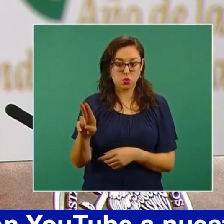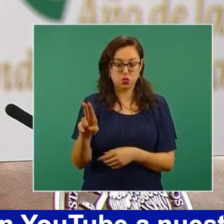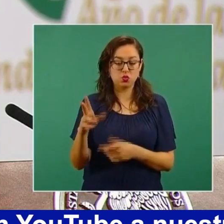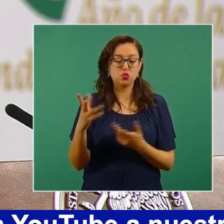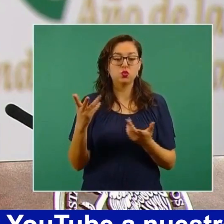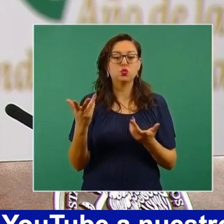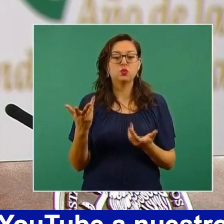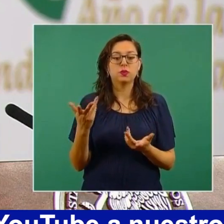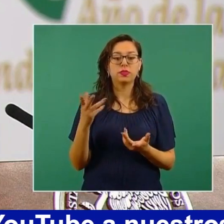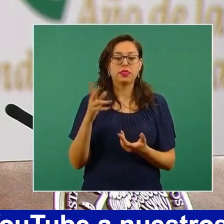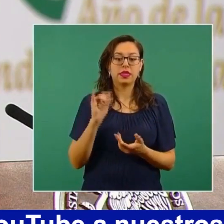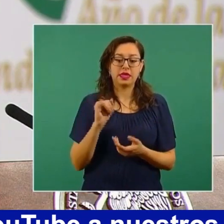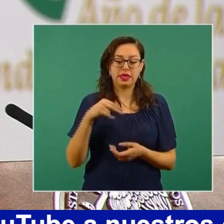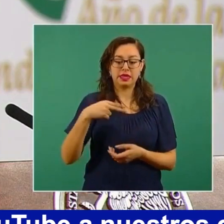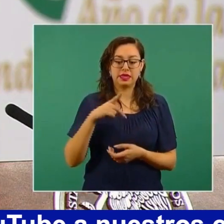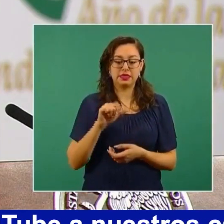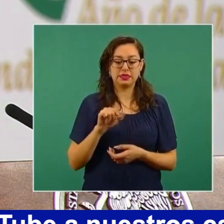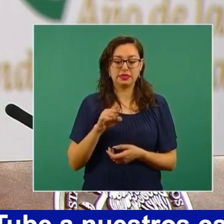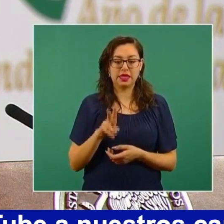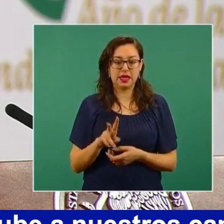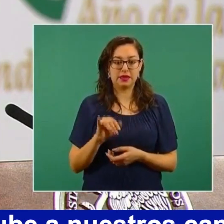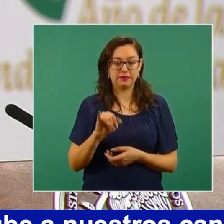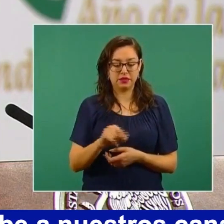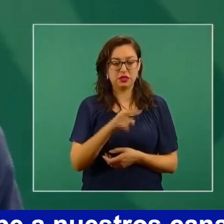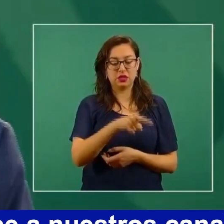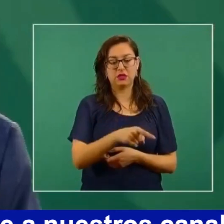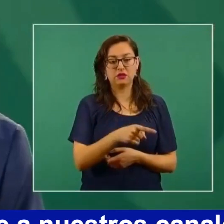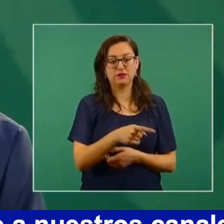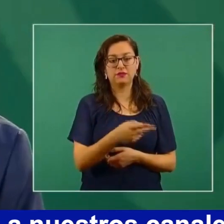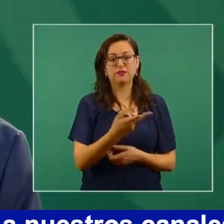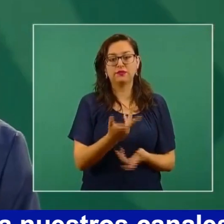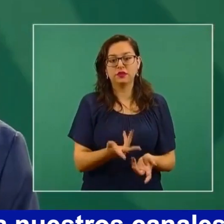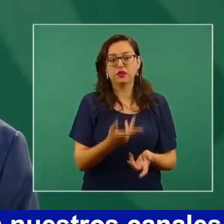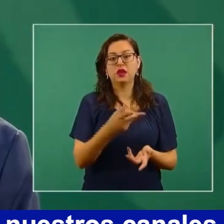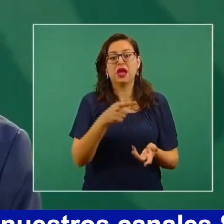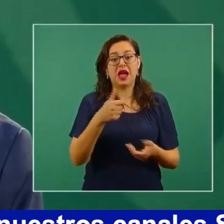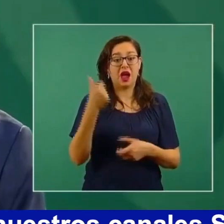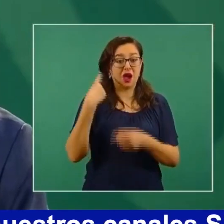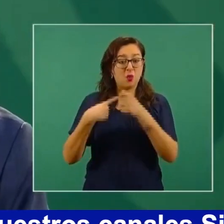por parte del INDAVIN, es de 2.286 millones de pesos, se realizó a